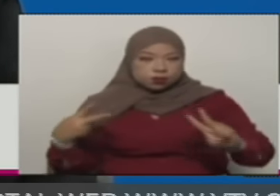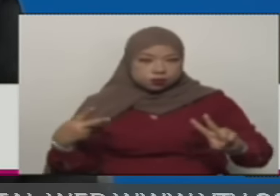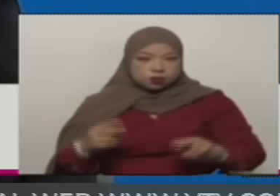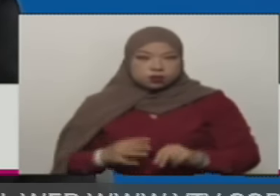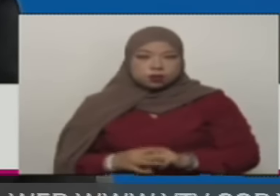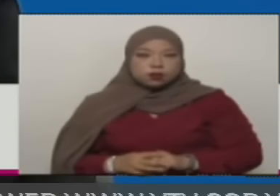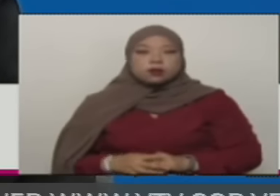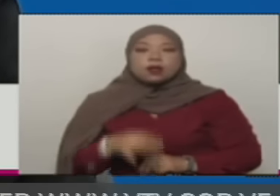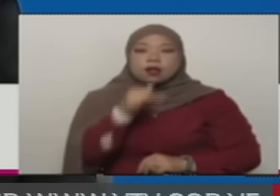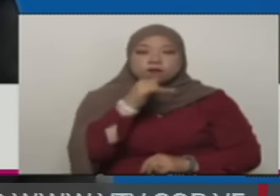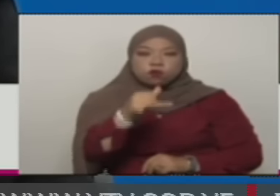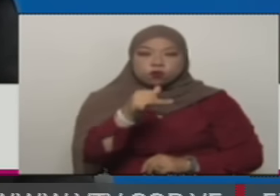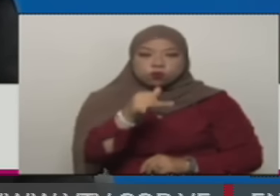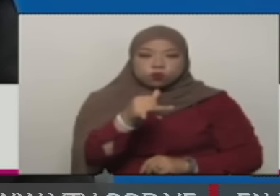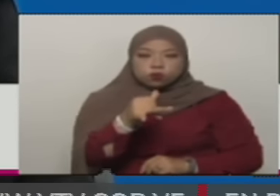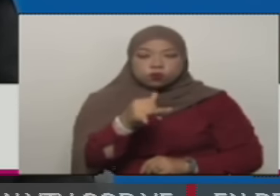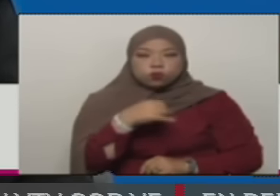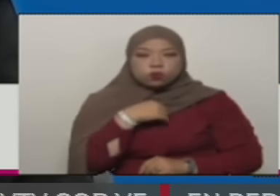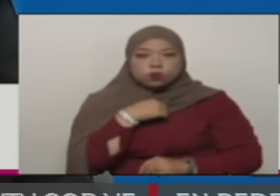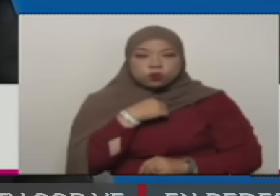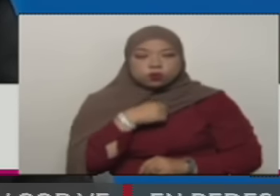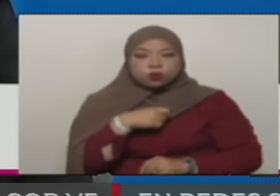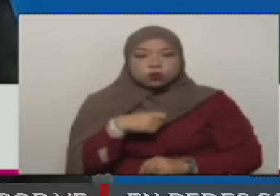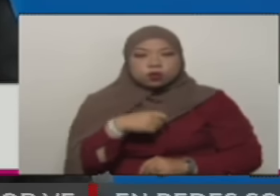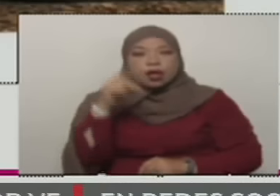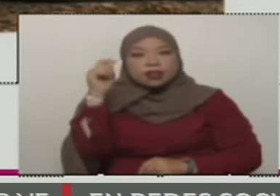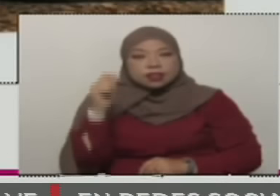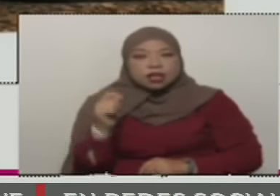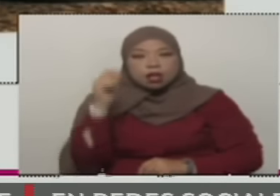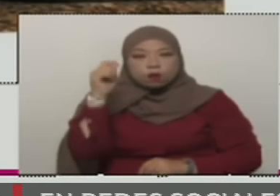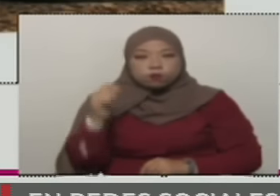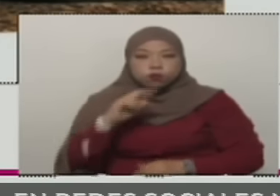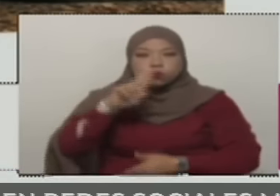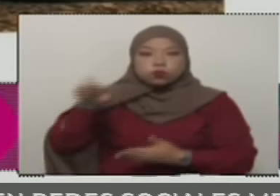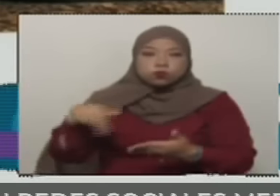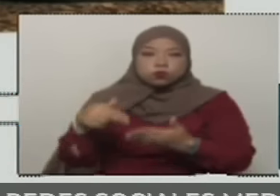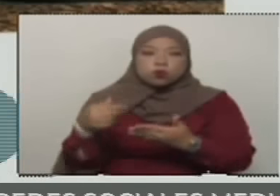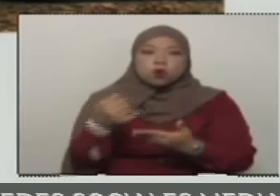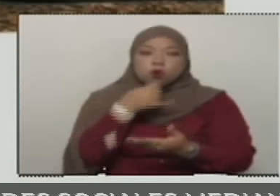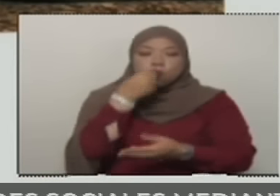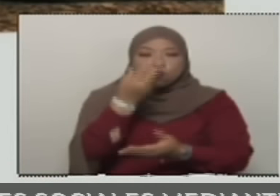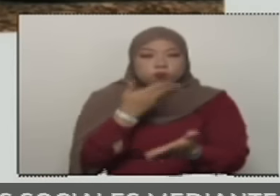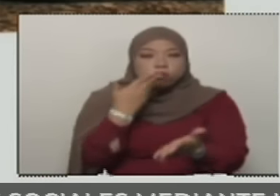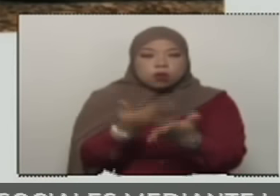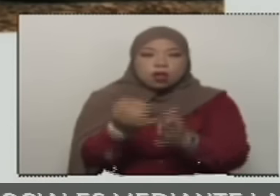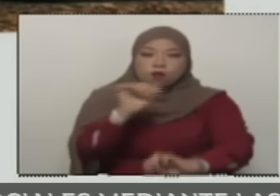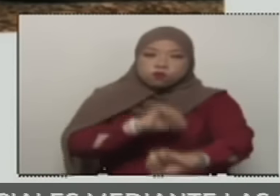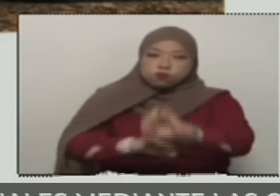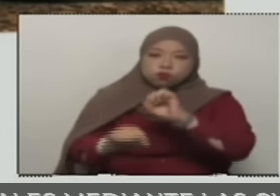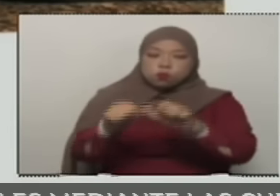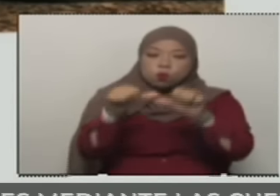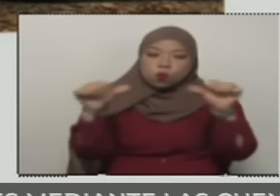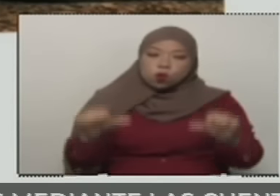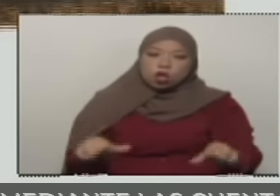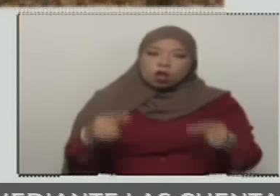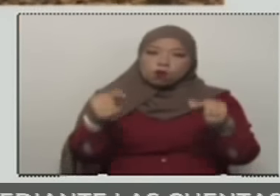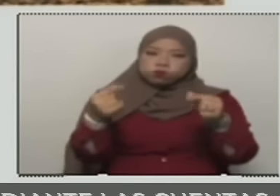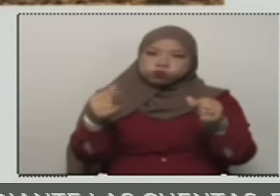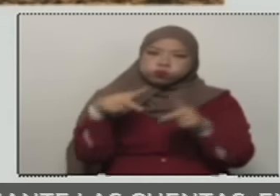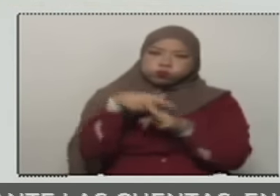Vemos una noticia en la que dice diputados de la Asamblea Nacional llevarán ante el mundo propuestas para enfrentar el fascismo y esto